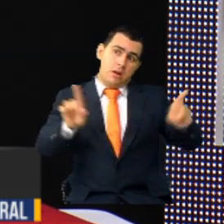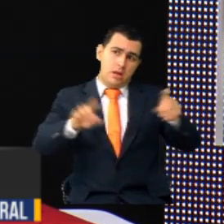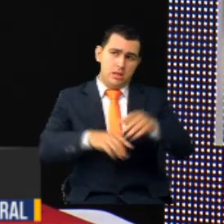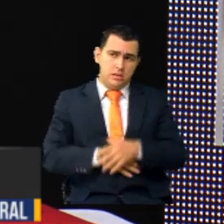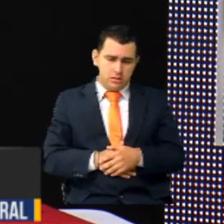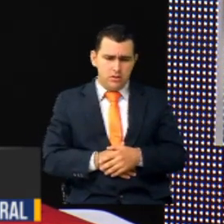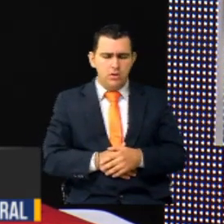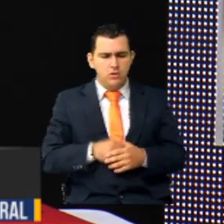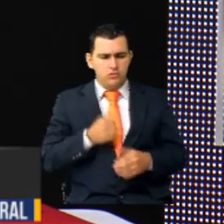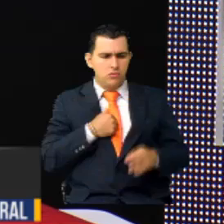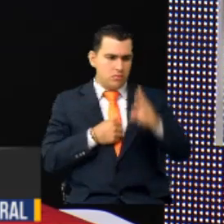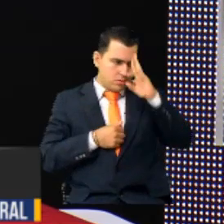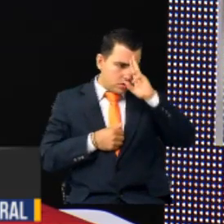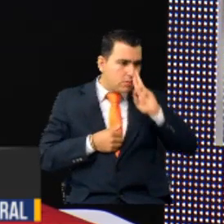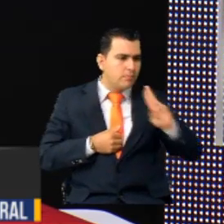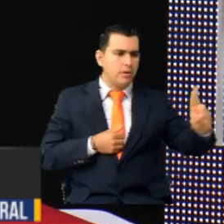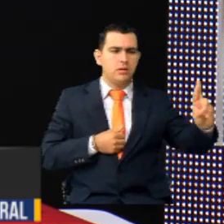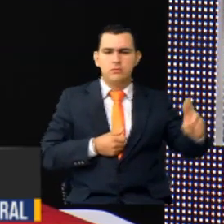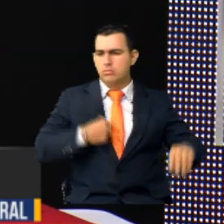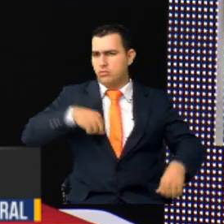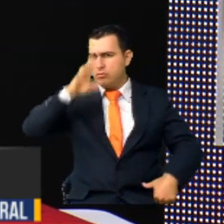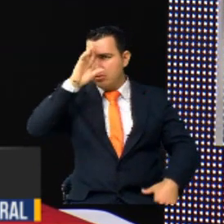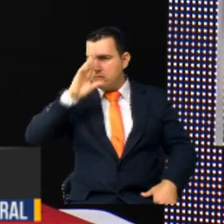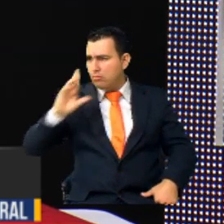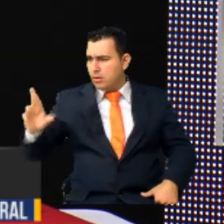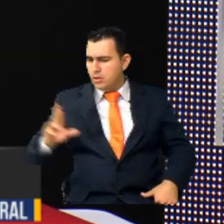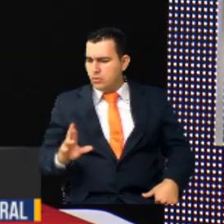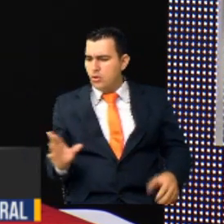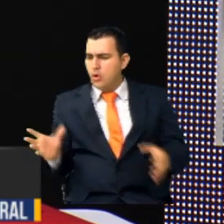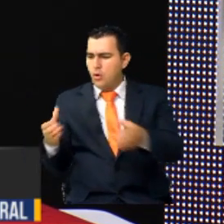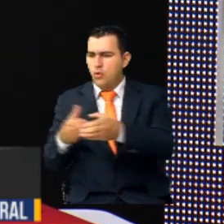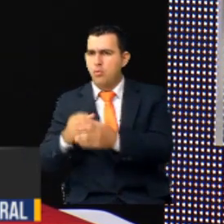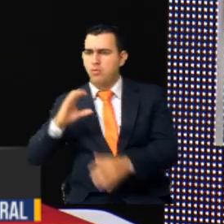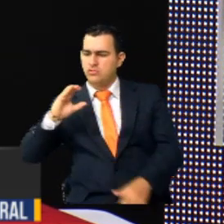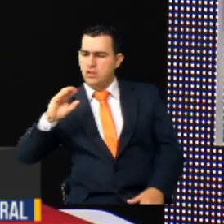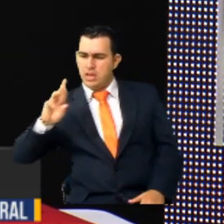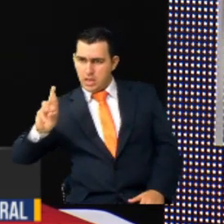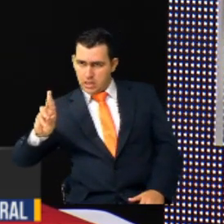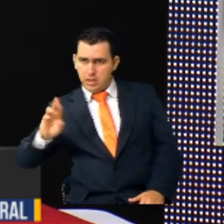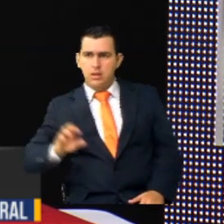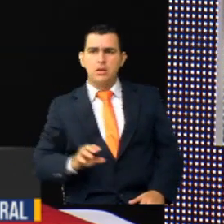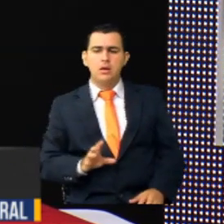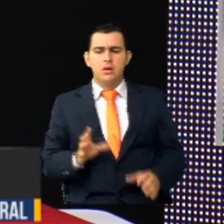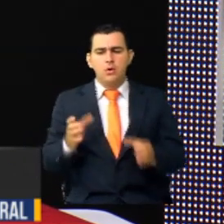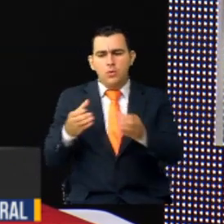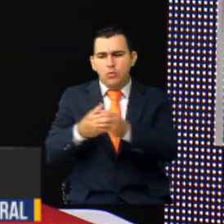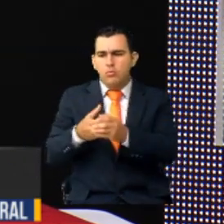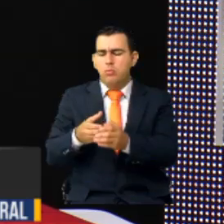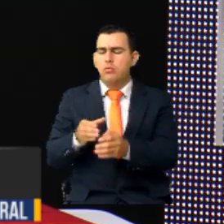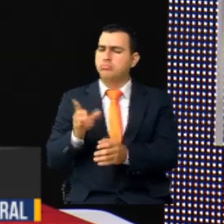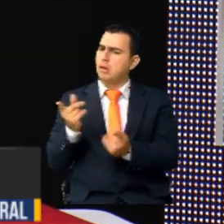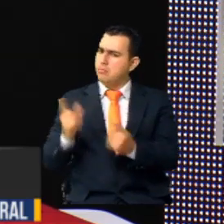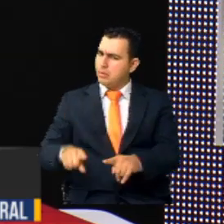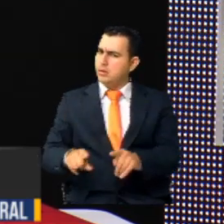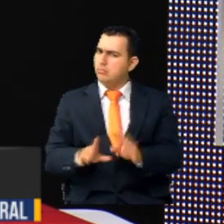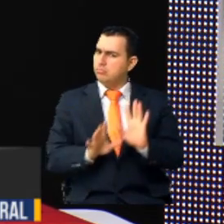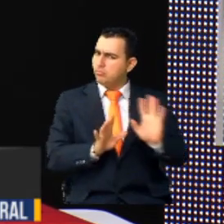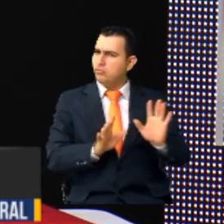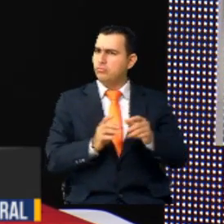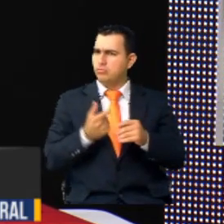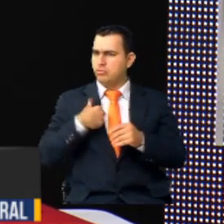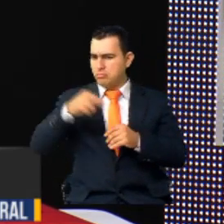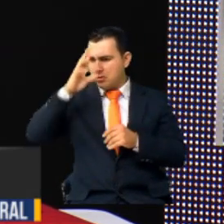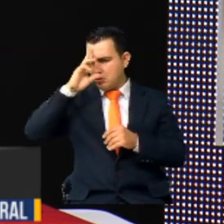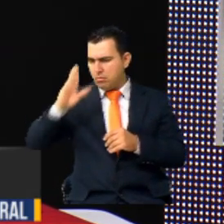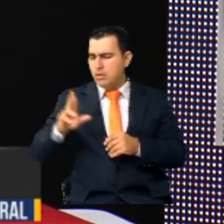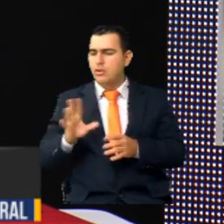Yo respeto y valoro mucho al partido Cambio Radical, al partido La U, sobre todo porque hacen parte de la